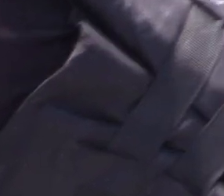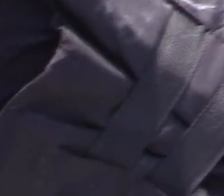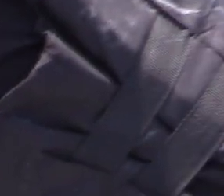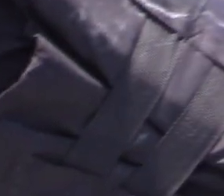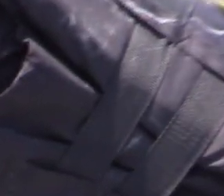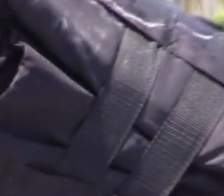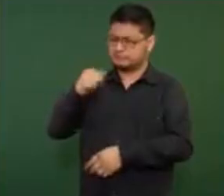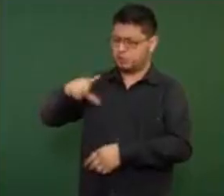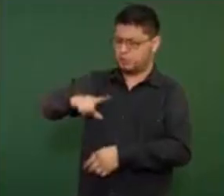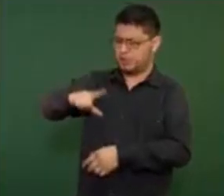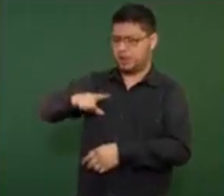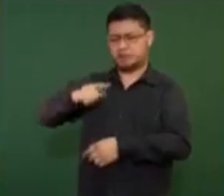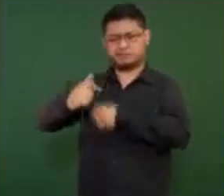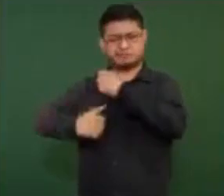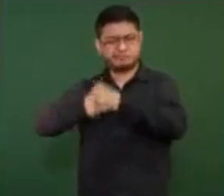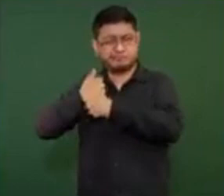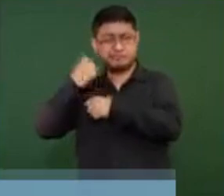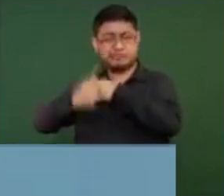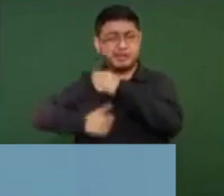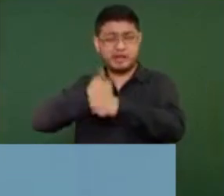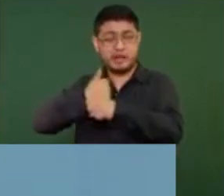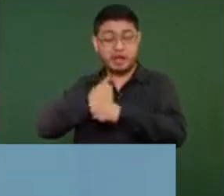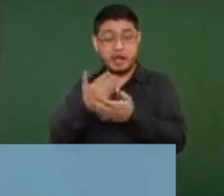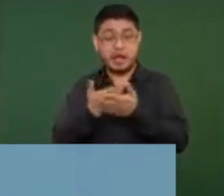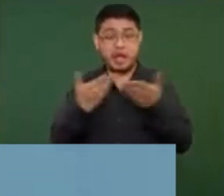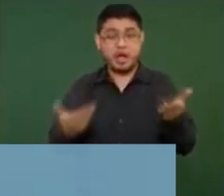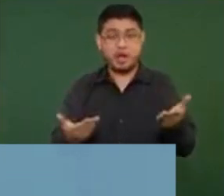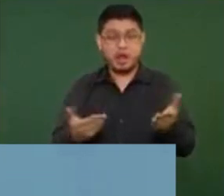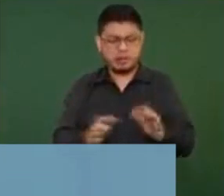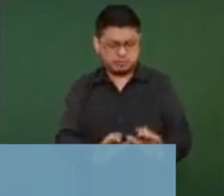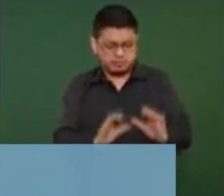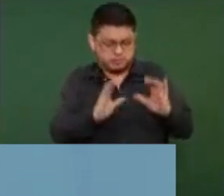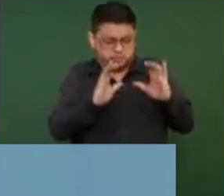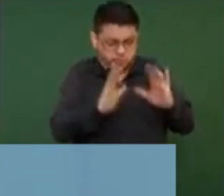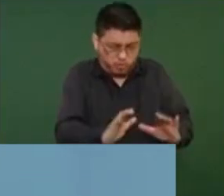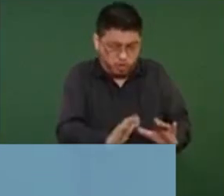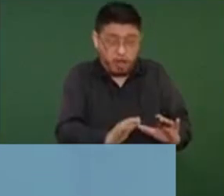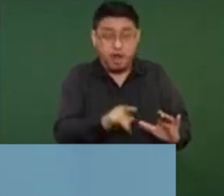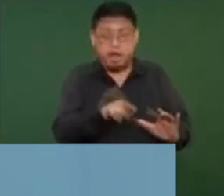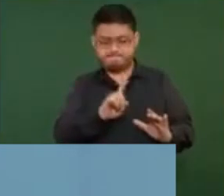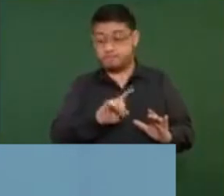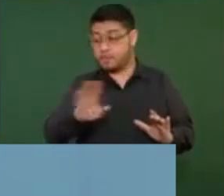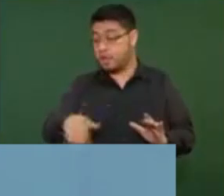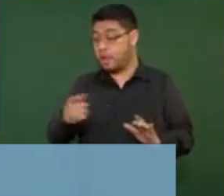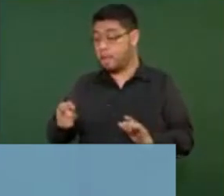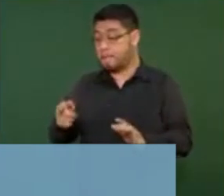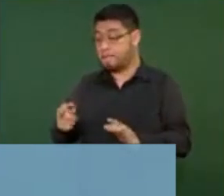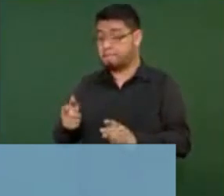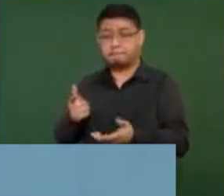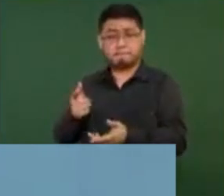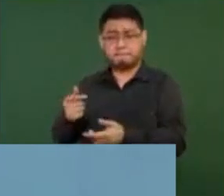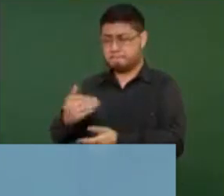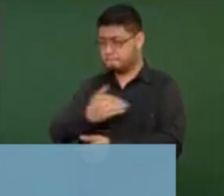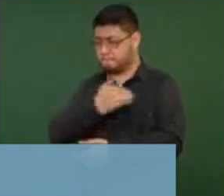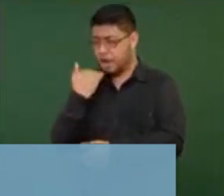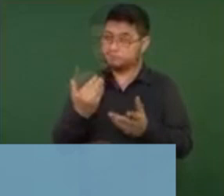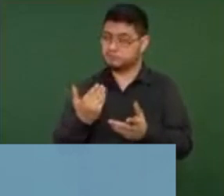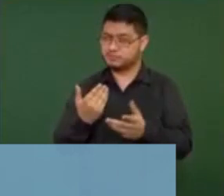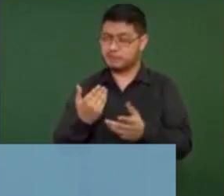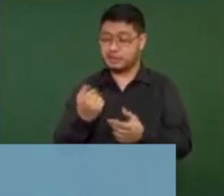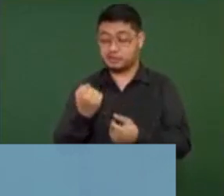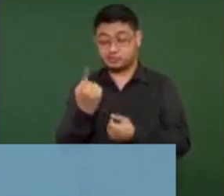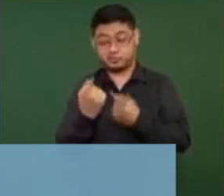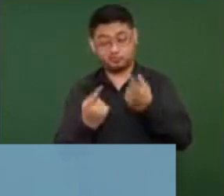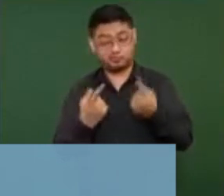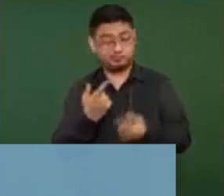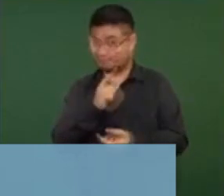infraestructuras críticas. Ahora no se reprime al pueblo, no se ordenan masacres. A veces no les gusta que yo diga esto, pero